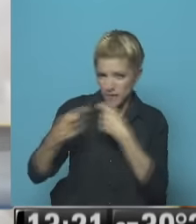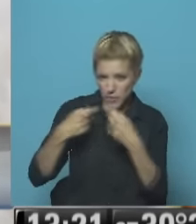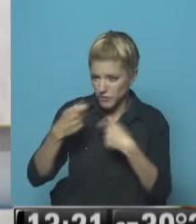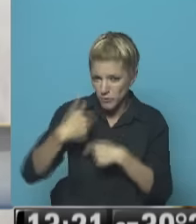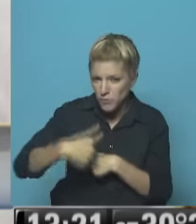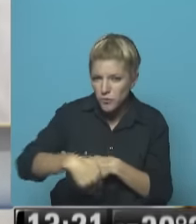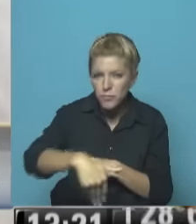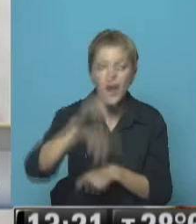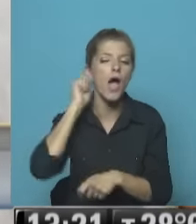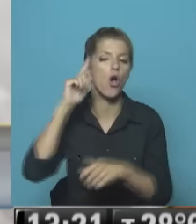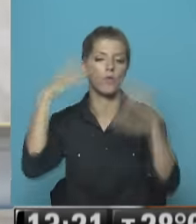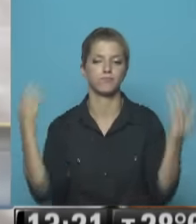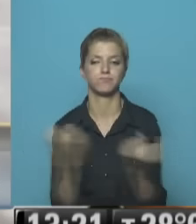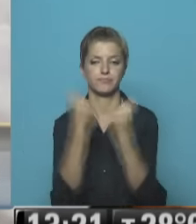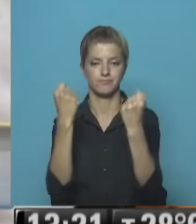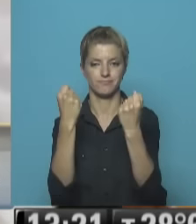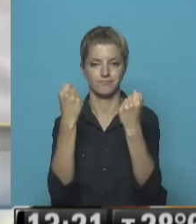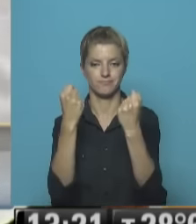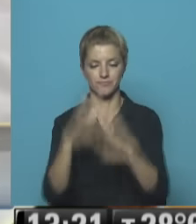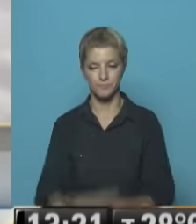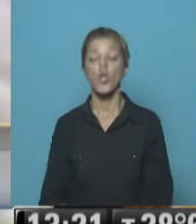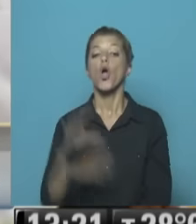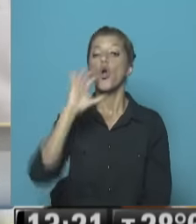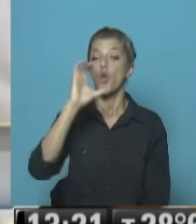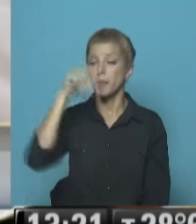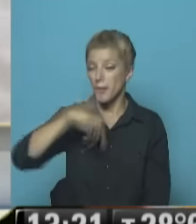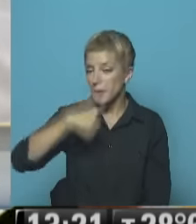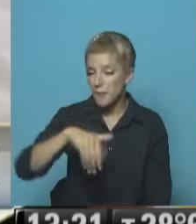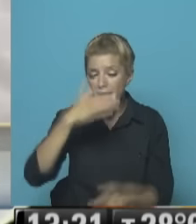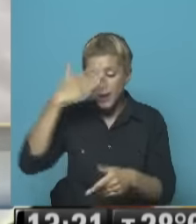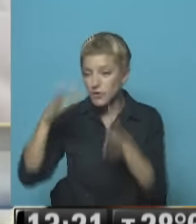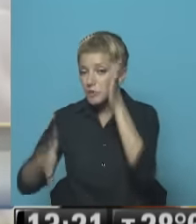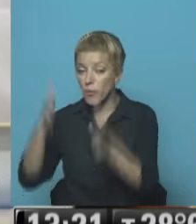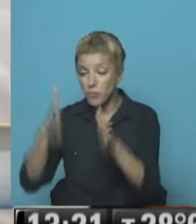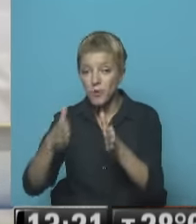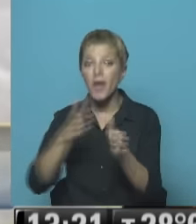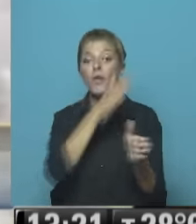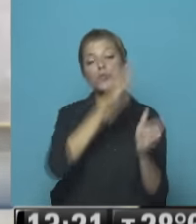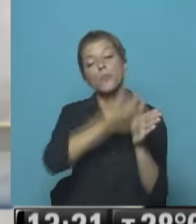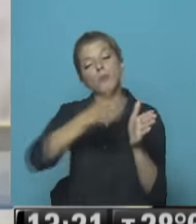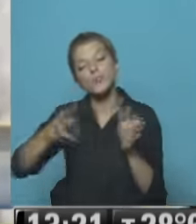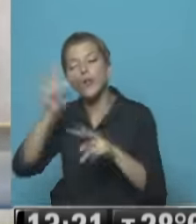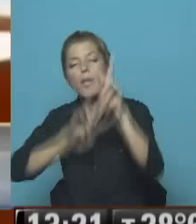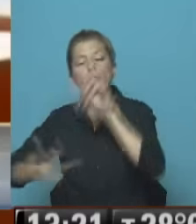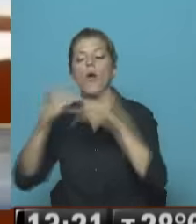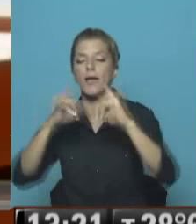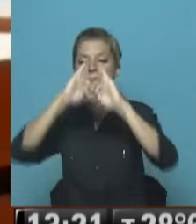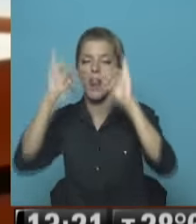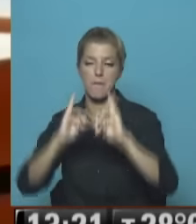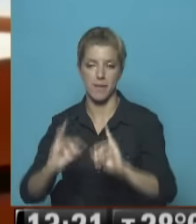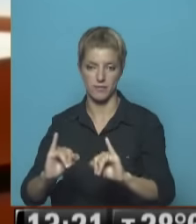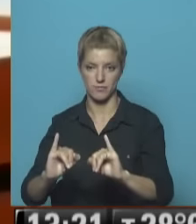de lograr su cometido. Colombia transita el último tramo de un proceso que busca alcanzar la paz